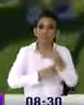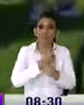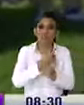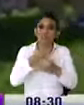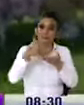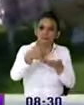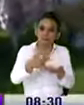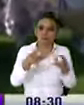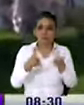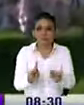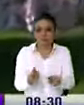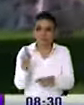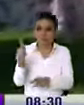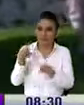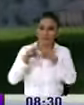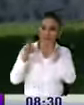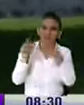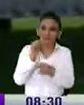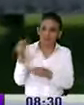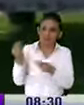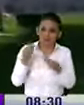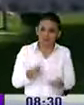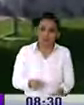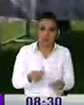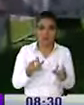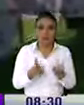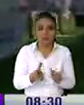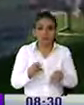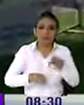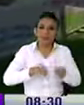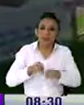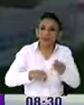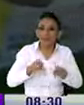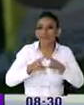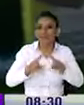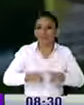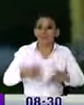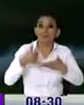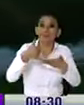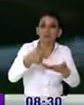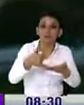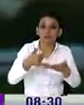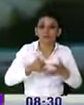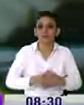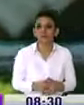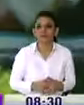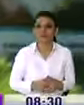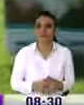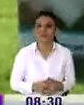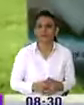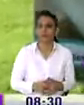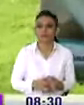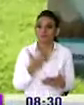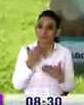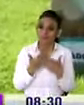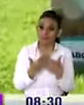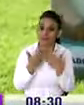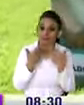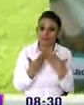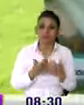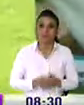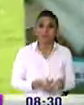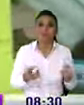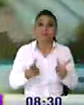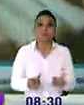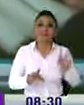premios donados por la empresa privada, inclusive premios como bicicletas y otros artículos. Muy amable, muchas gracias. Y también habrá